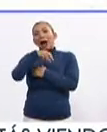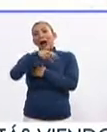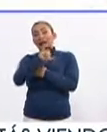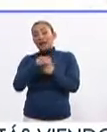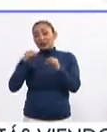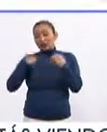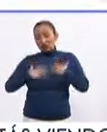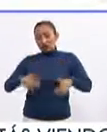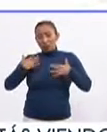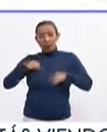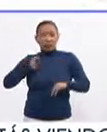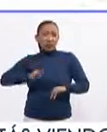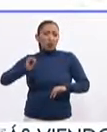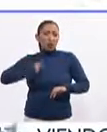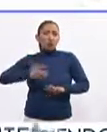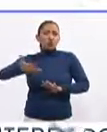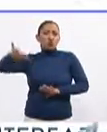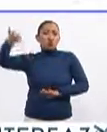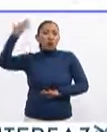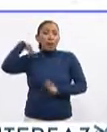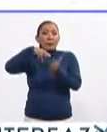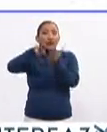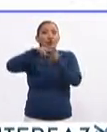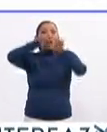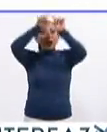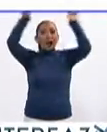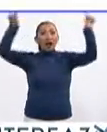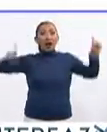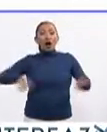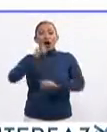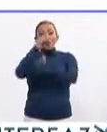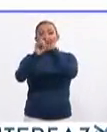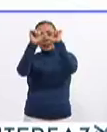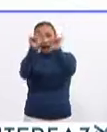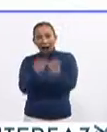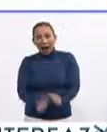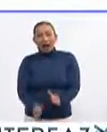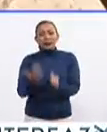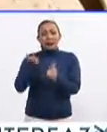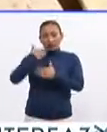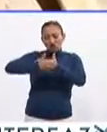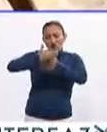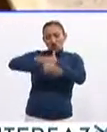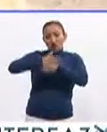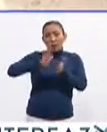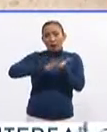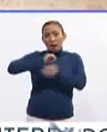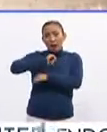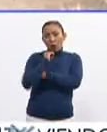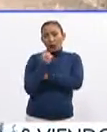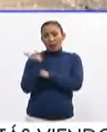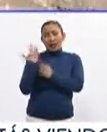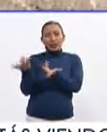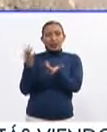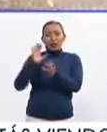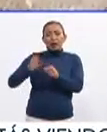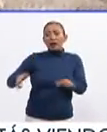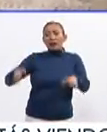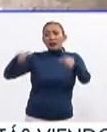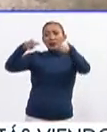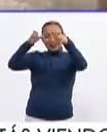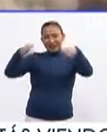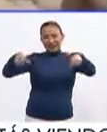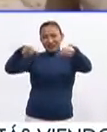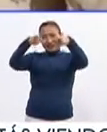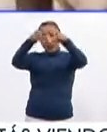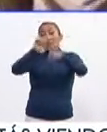como indumentarias tradicionales y de época, pintura mural, obras de arte, acervos documentales y edificaciones prehispánicas.